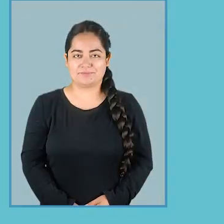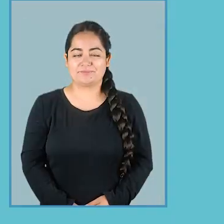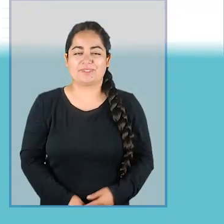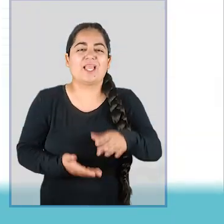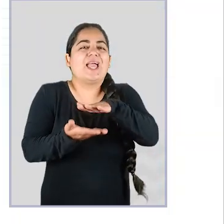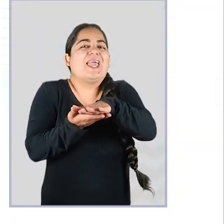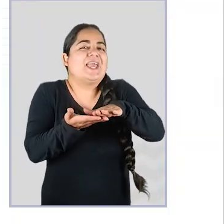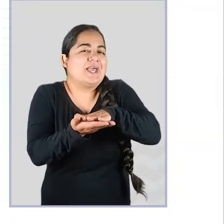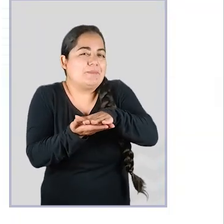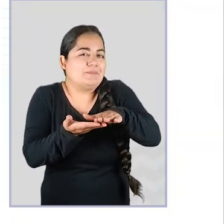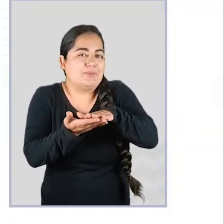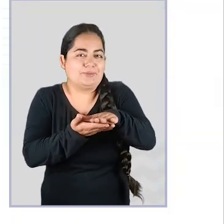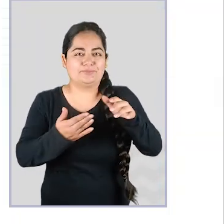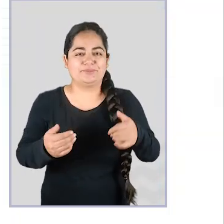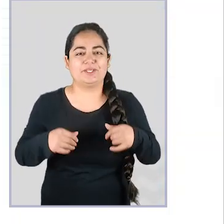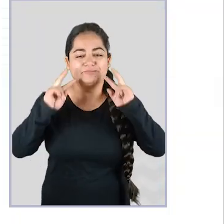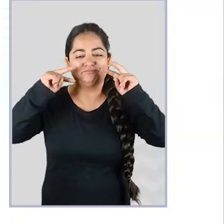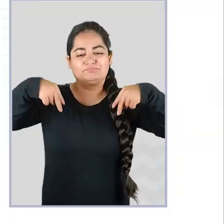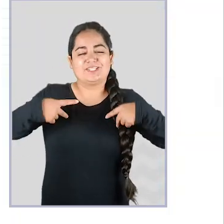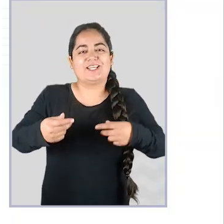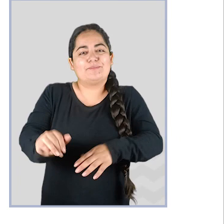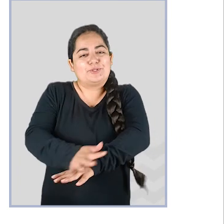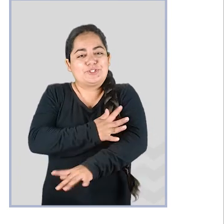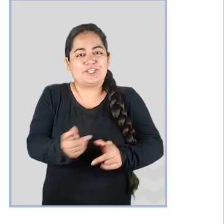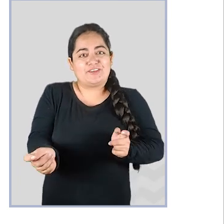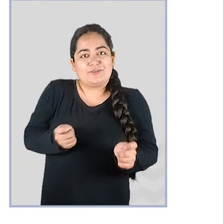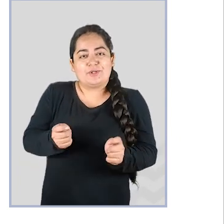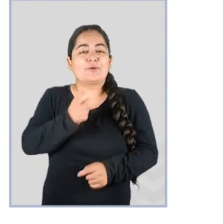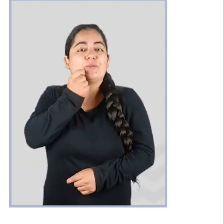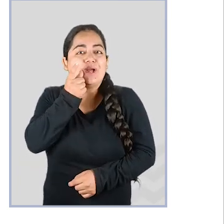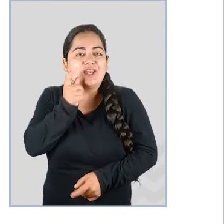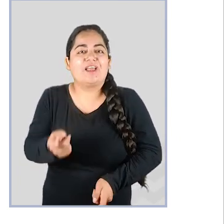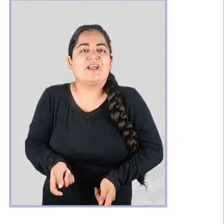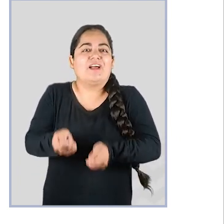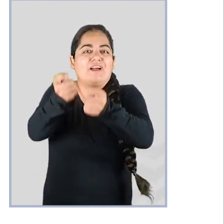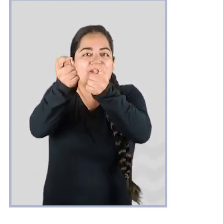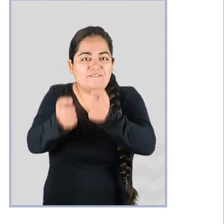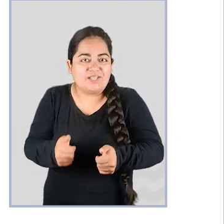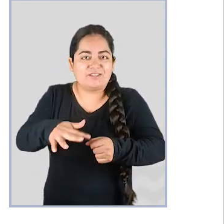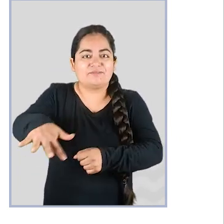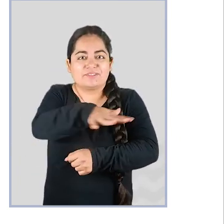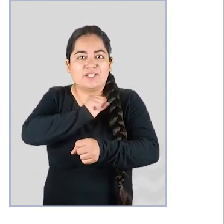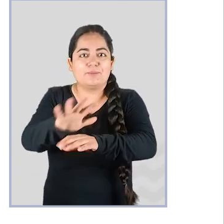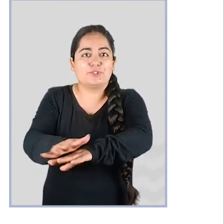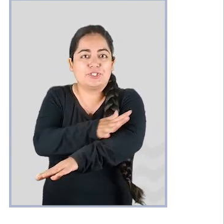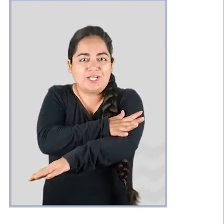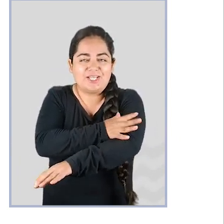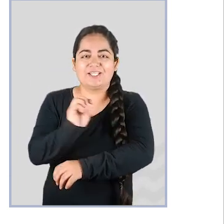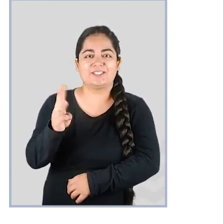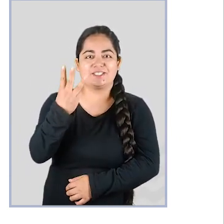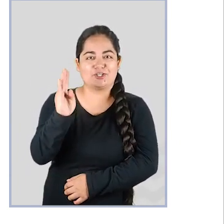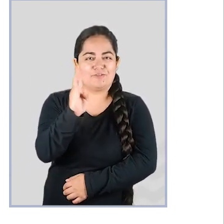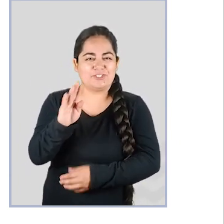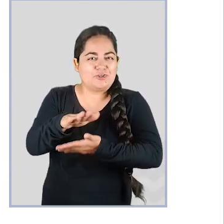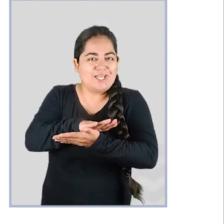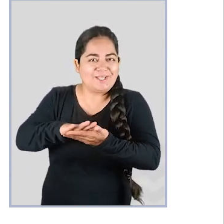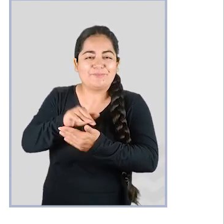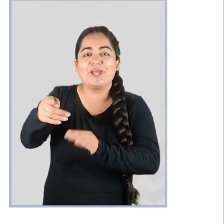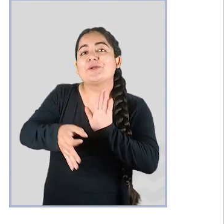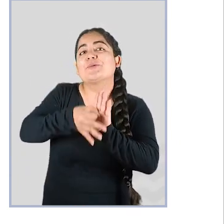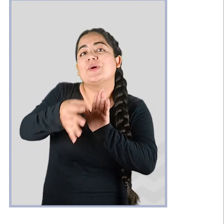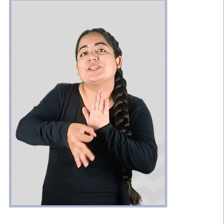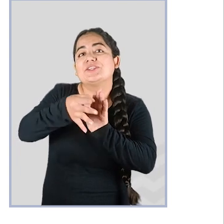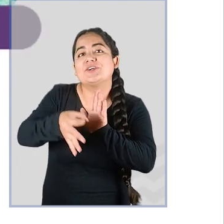Un ejemplo de evaluación de autorregulación aparece en la actividad socioemocional evaluativa de tercero básico, en la que usamos el cuento